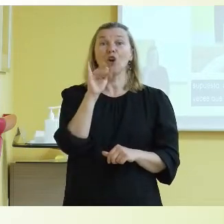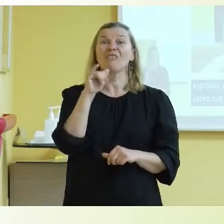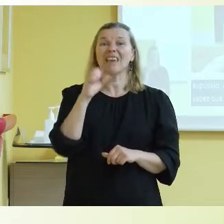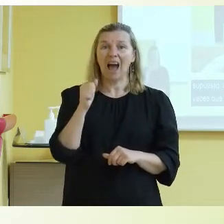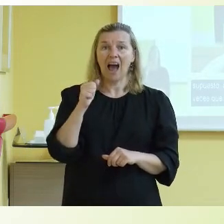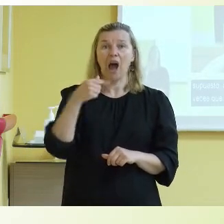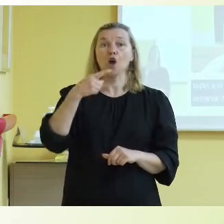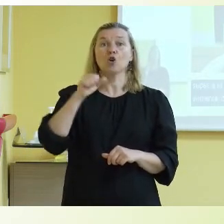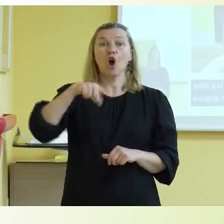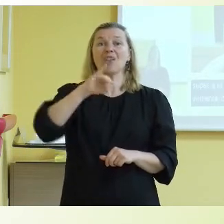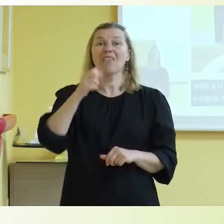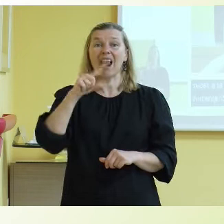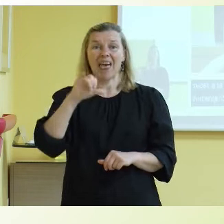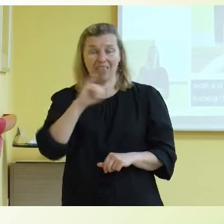Porro